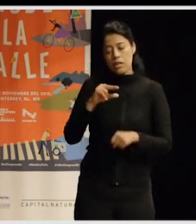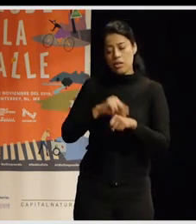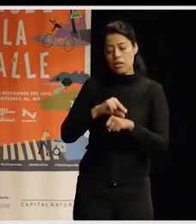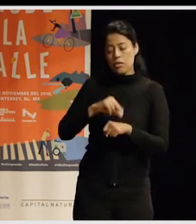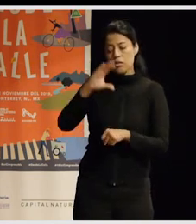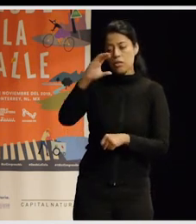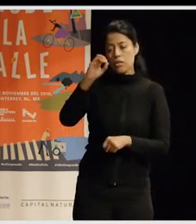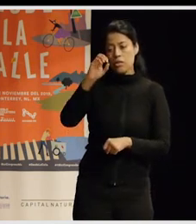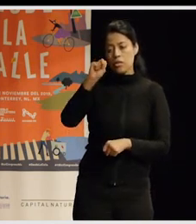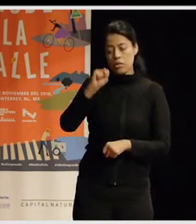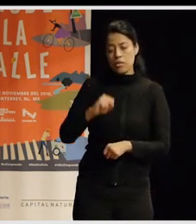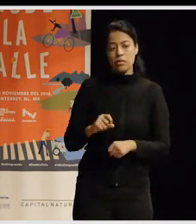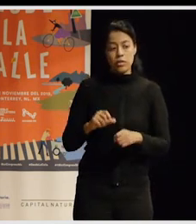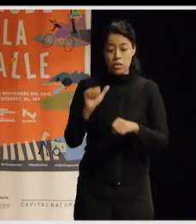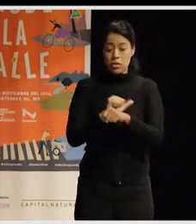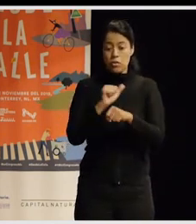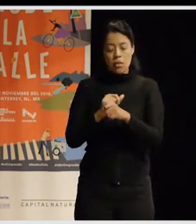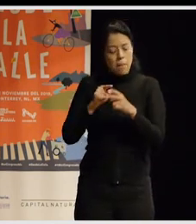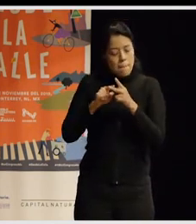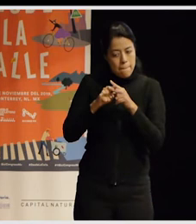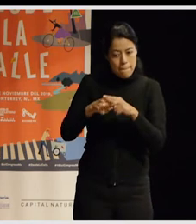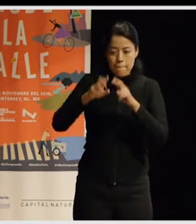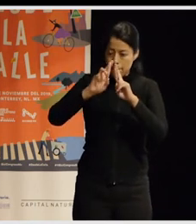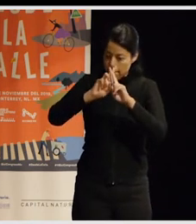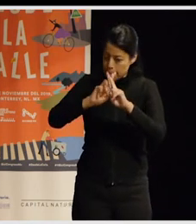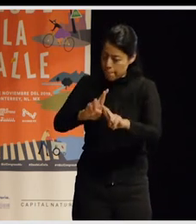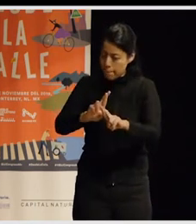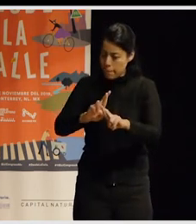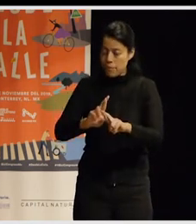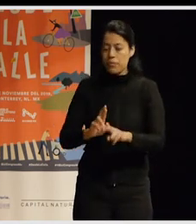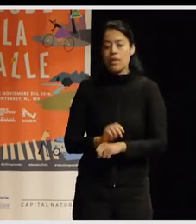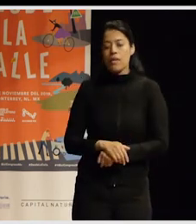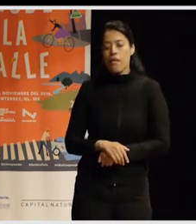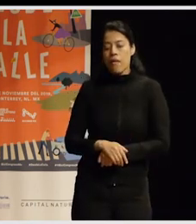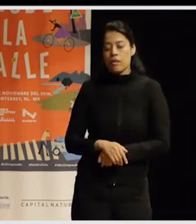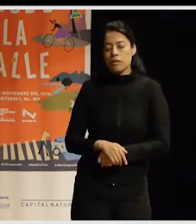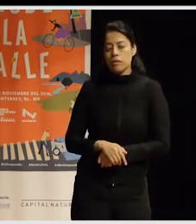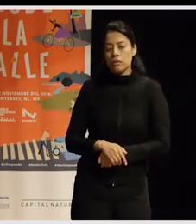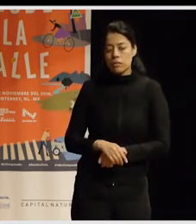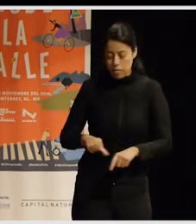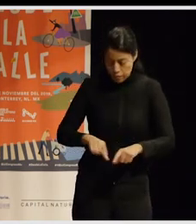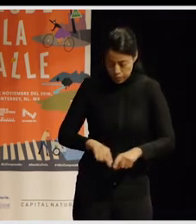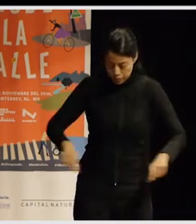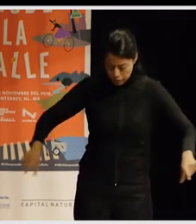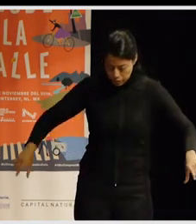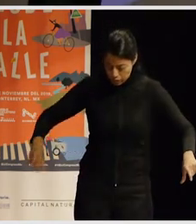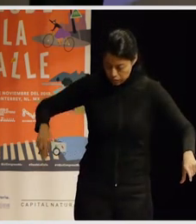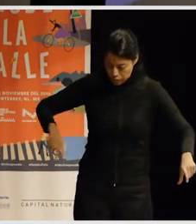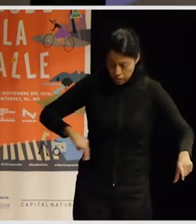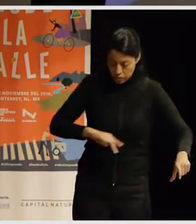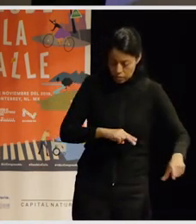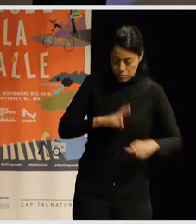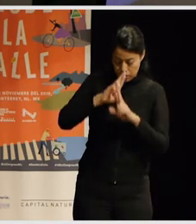autos como les comentaba empiezan a respetar ya la los pasos peatonales